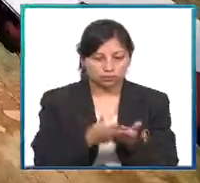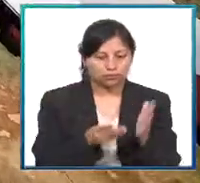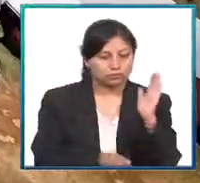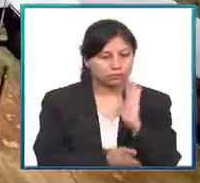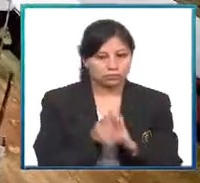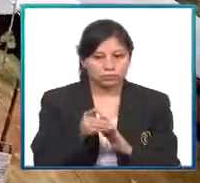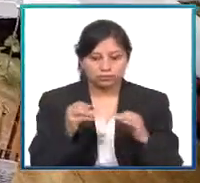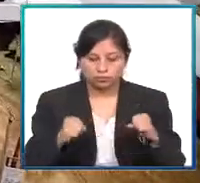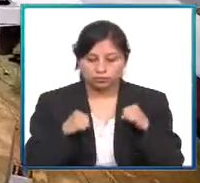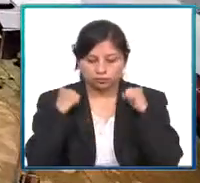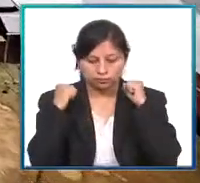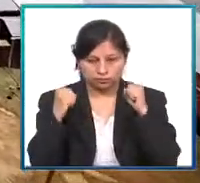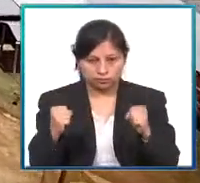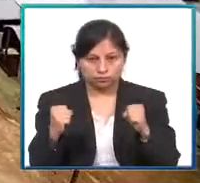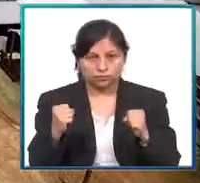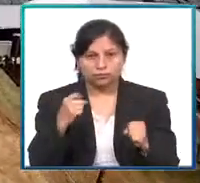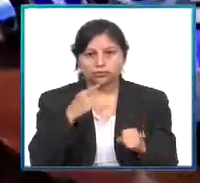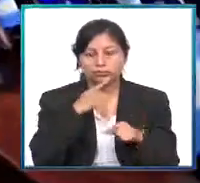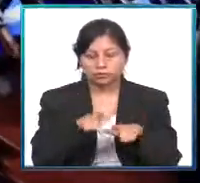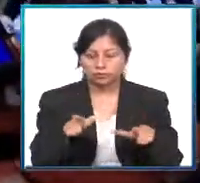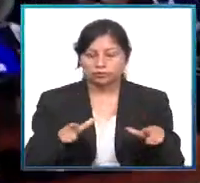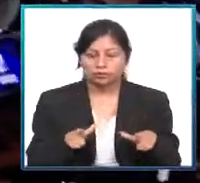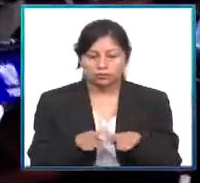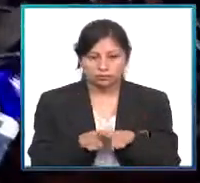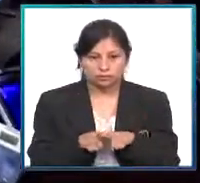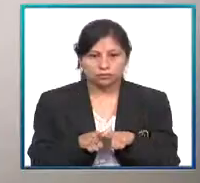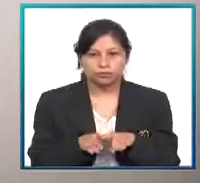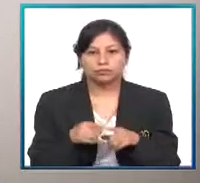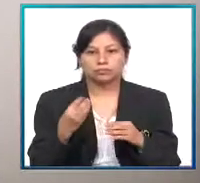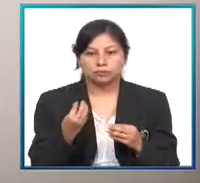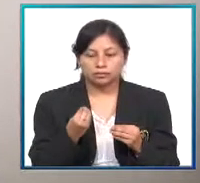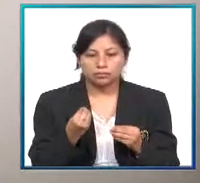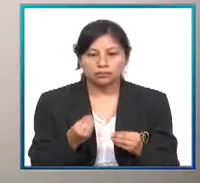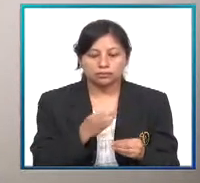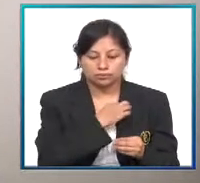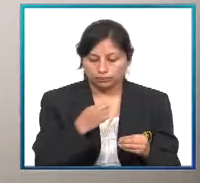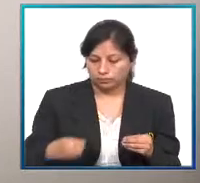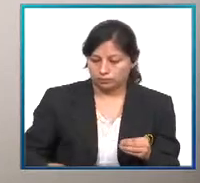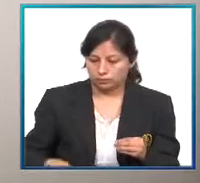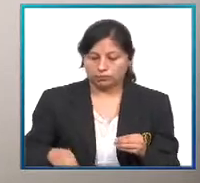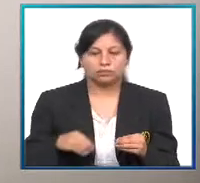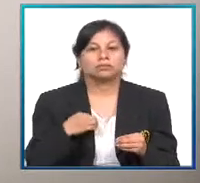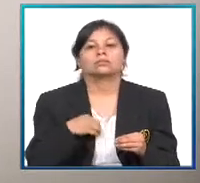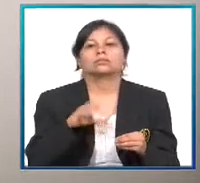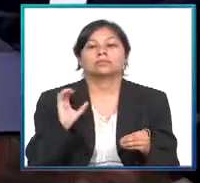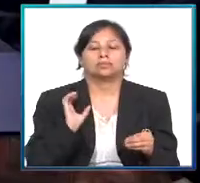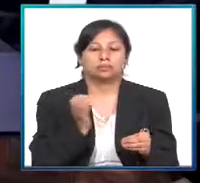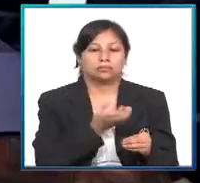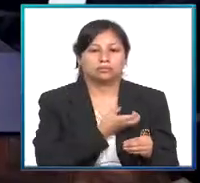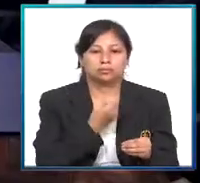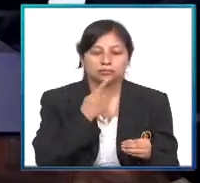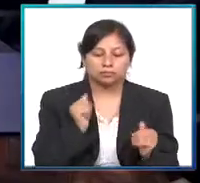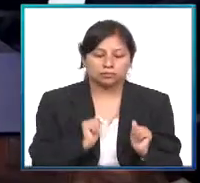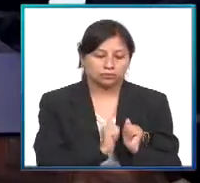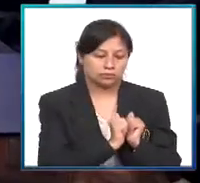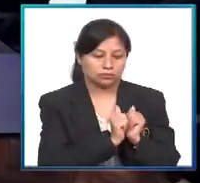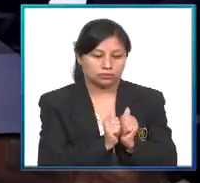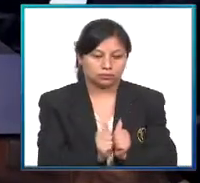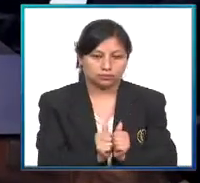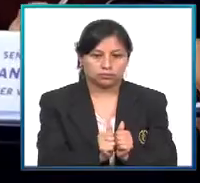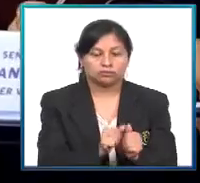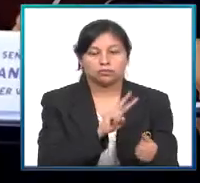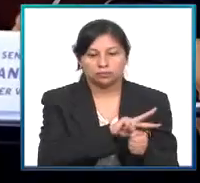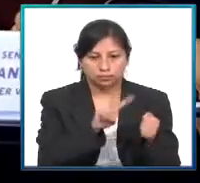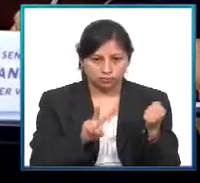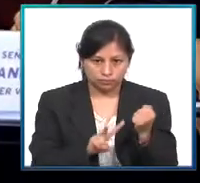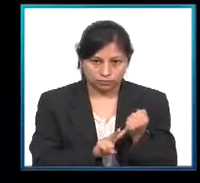desarrollo y al fortalecimiento de las entidades. Con esta premisa, el presidente del Congreso, Alan Rodríguez, acompañado de los